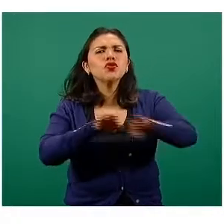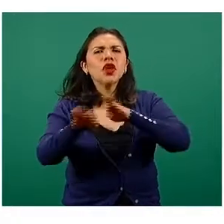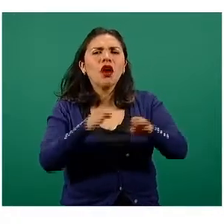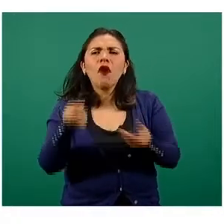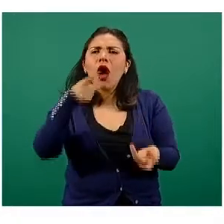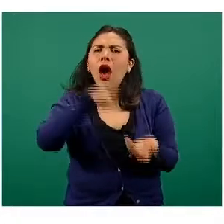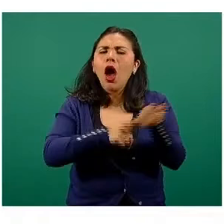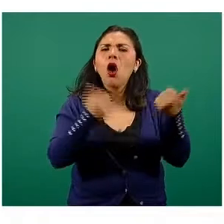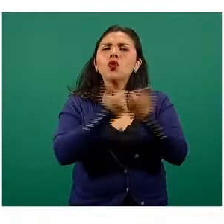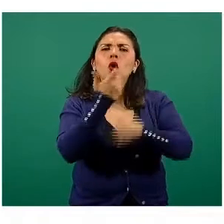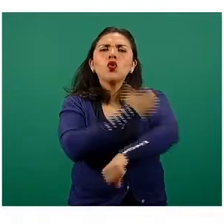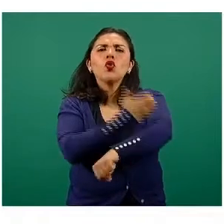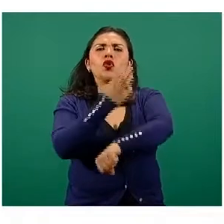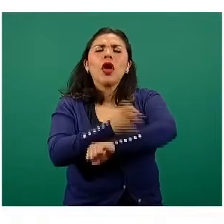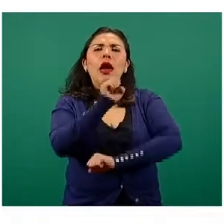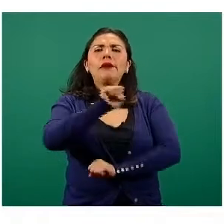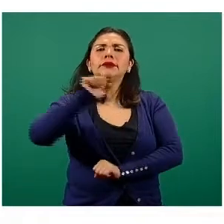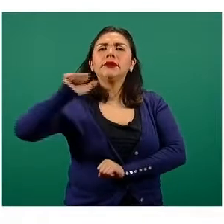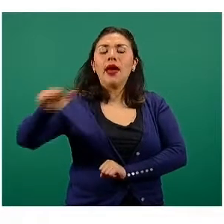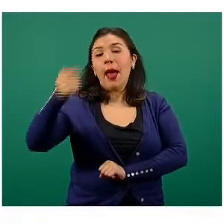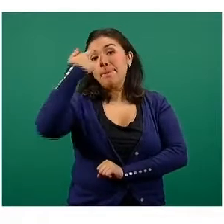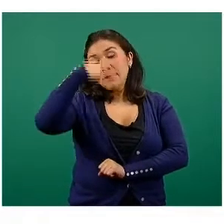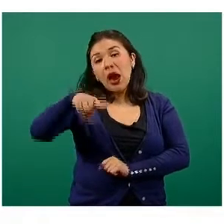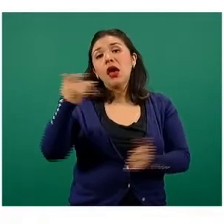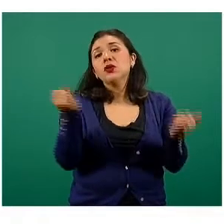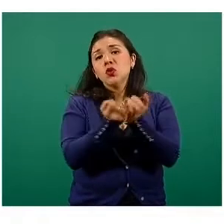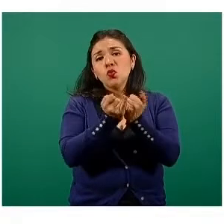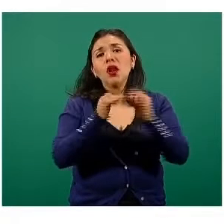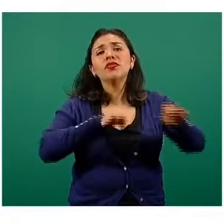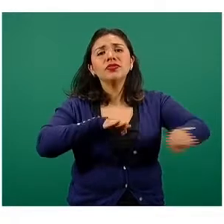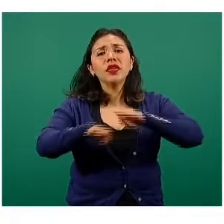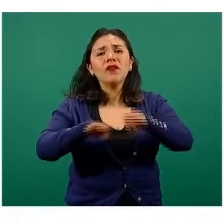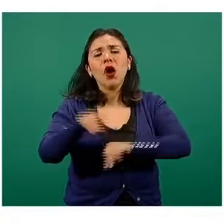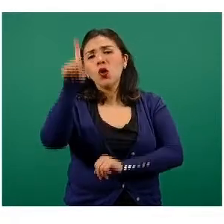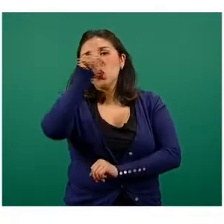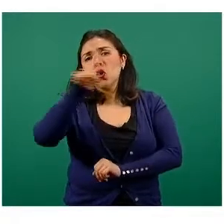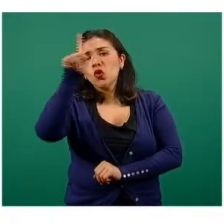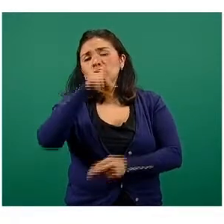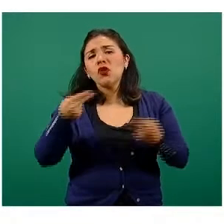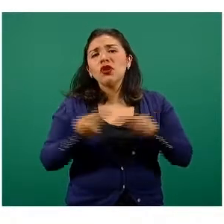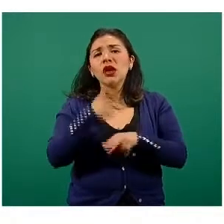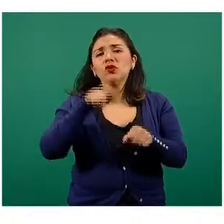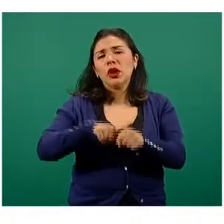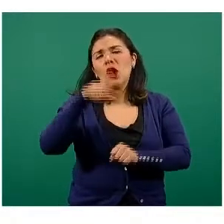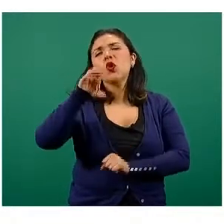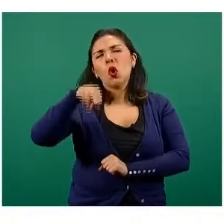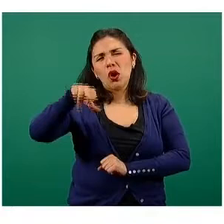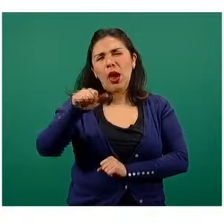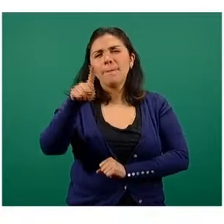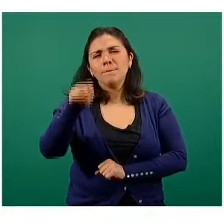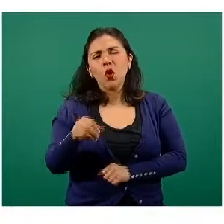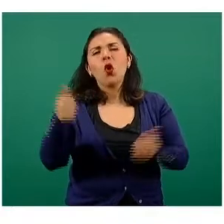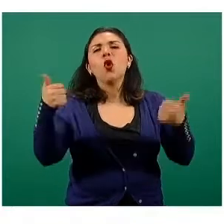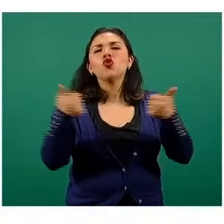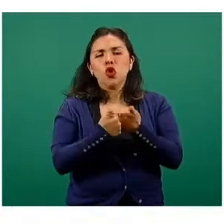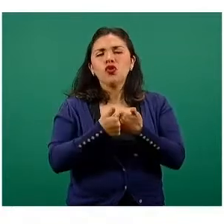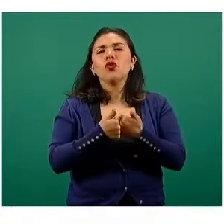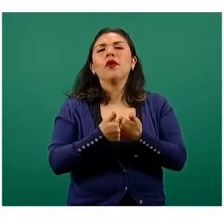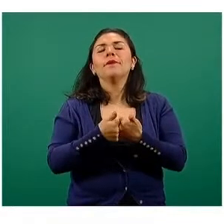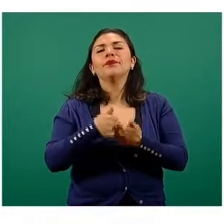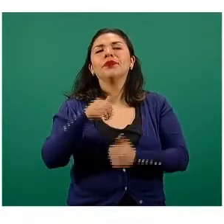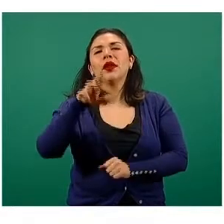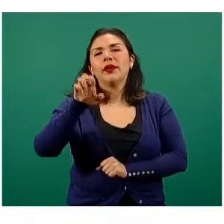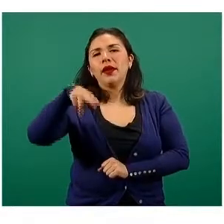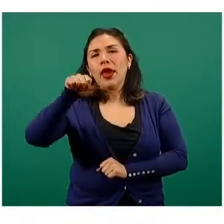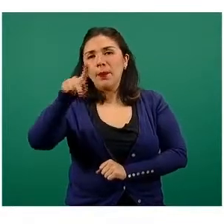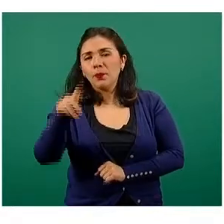conformó y coordina la Secretaría de Salud, en el que participan también el Consejo Nacional de Población, a través del Registro Nacional de Población,